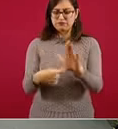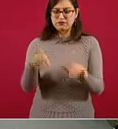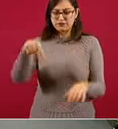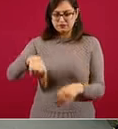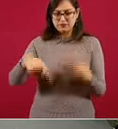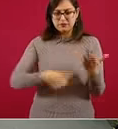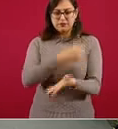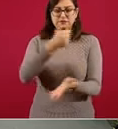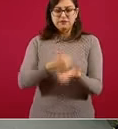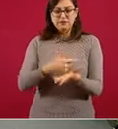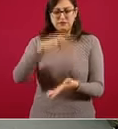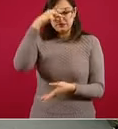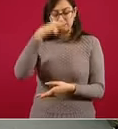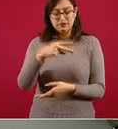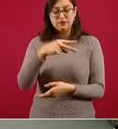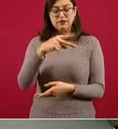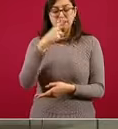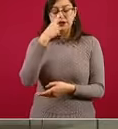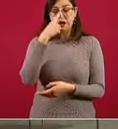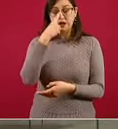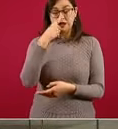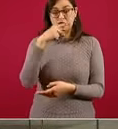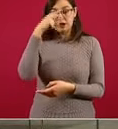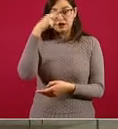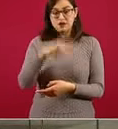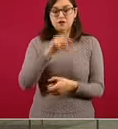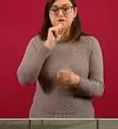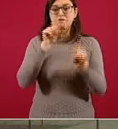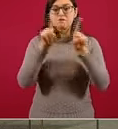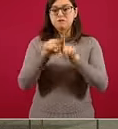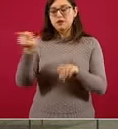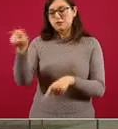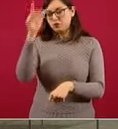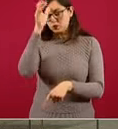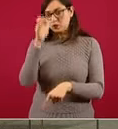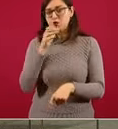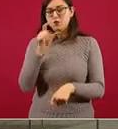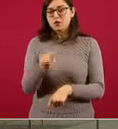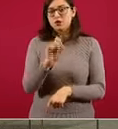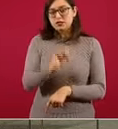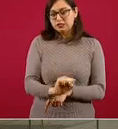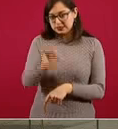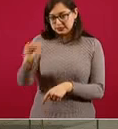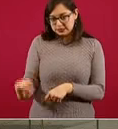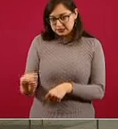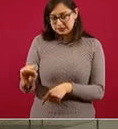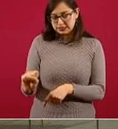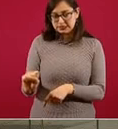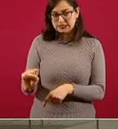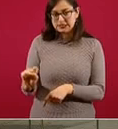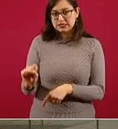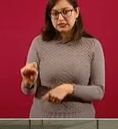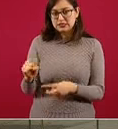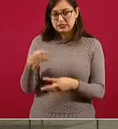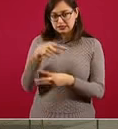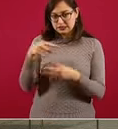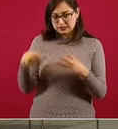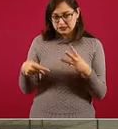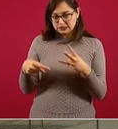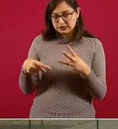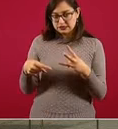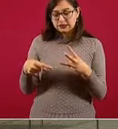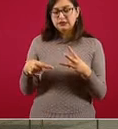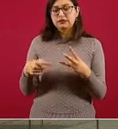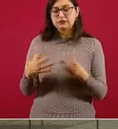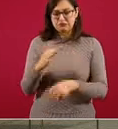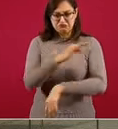México y también en Coahuila y Saltillo tenemos la posibilidad de tener guardadas, ahorita